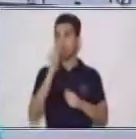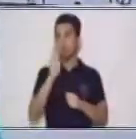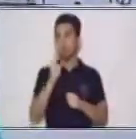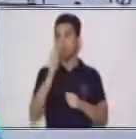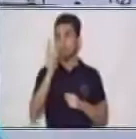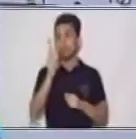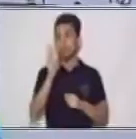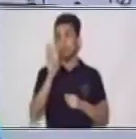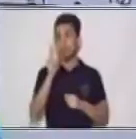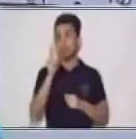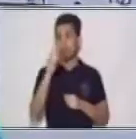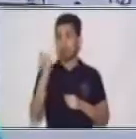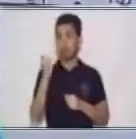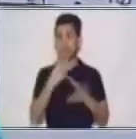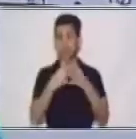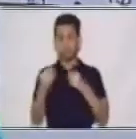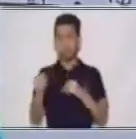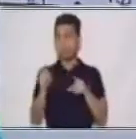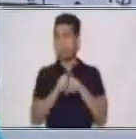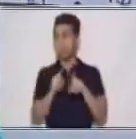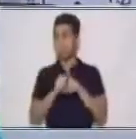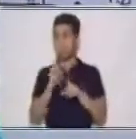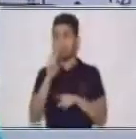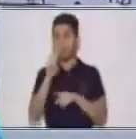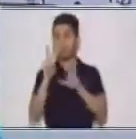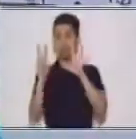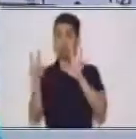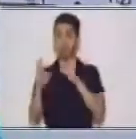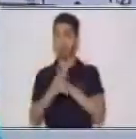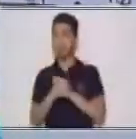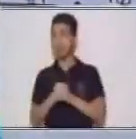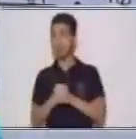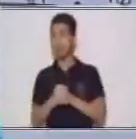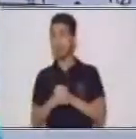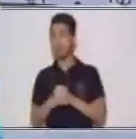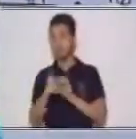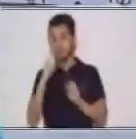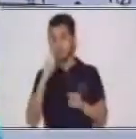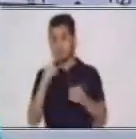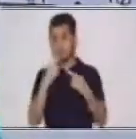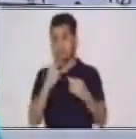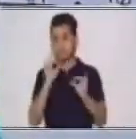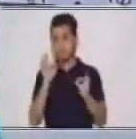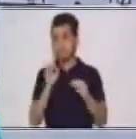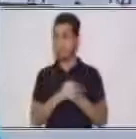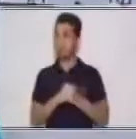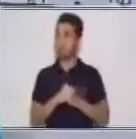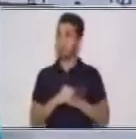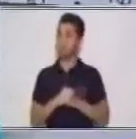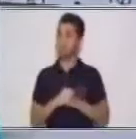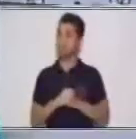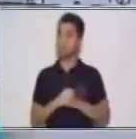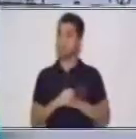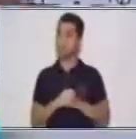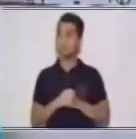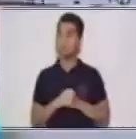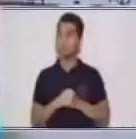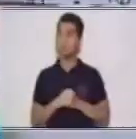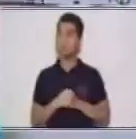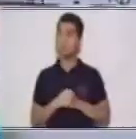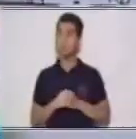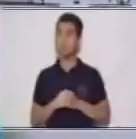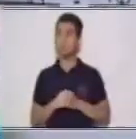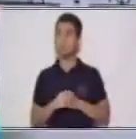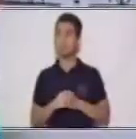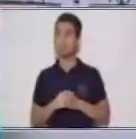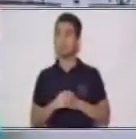dio el resultado? Tendría que darles 27. 27. Sí. Espero que sí les haya dado. Muy bien, felicidades. Entonces, vamos